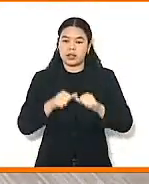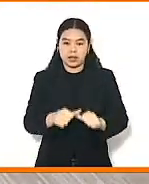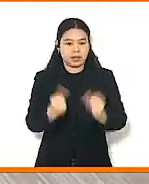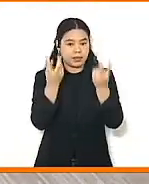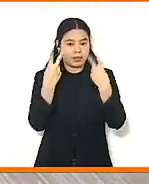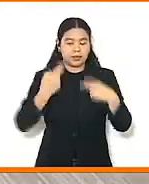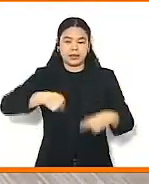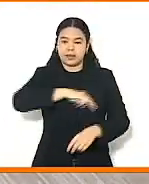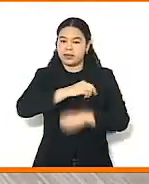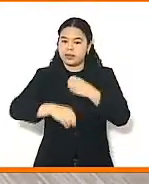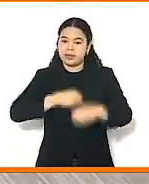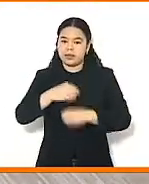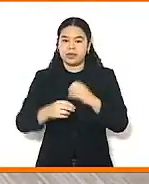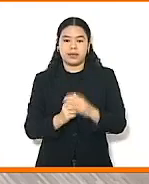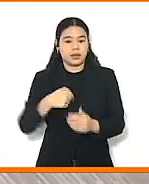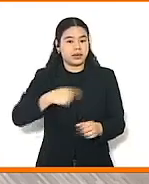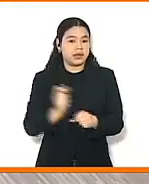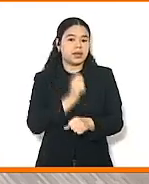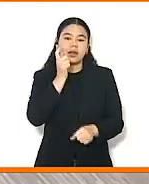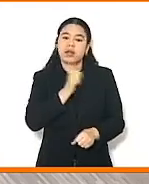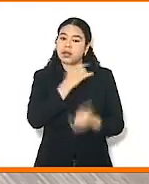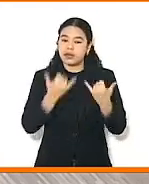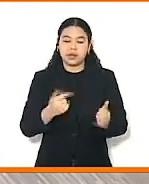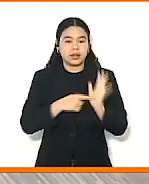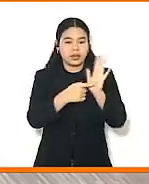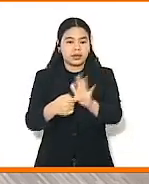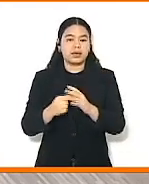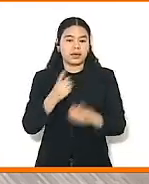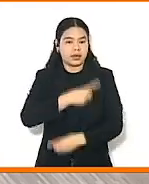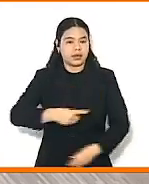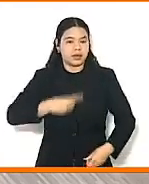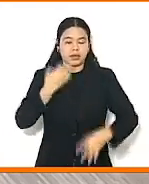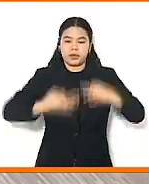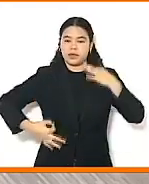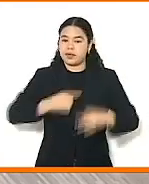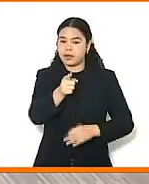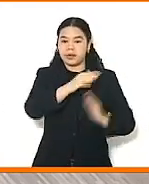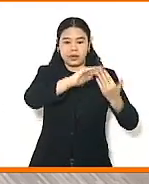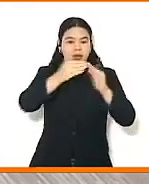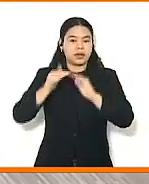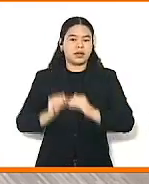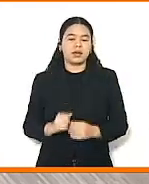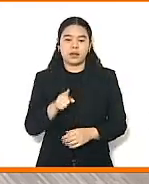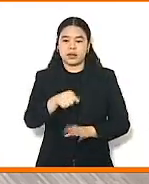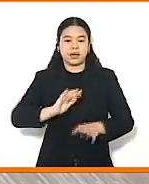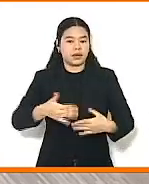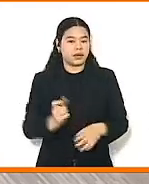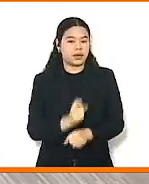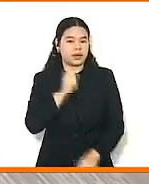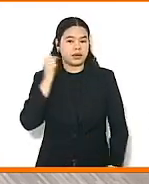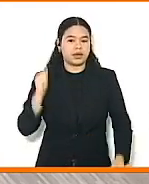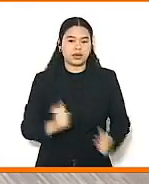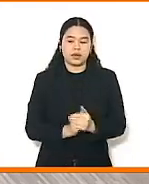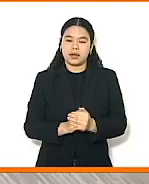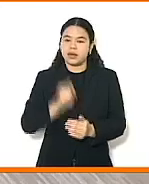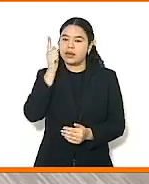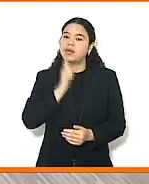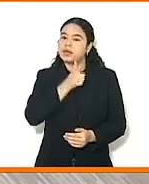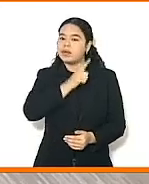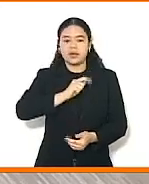sintonizado nuestros sorteos. Me gané la Loto, llevándoles la alegría y la diversión hasta sus hogares. ¿Y vos, cómo te la vas a